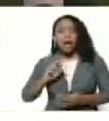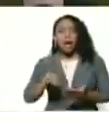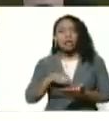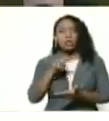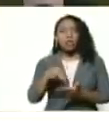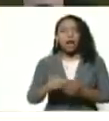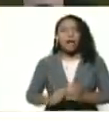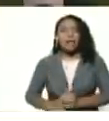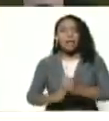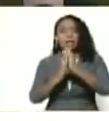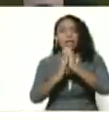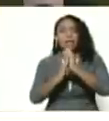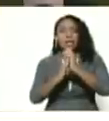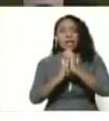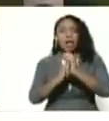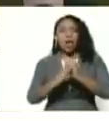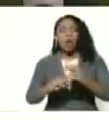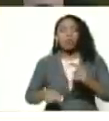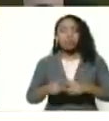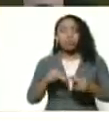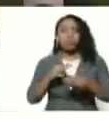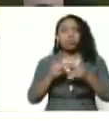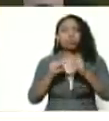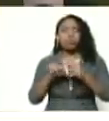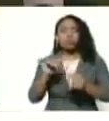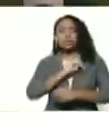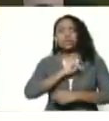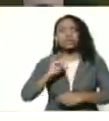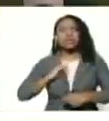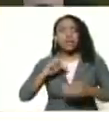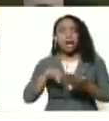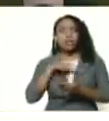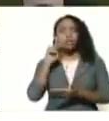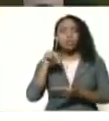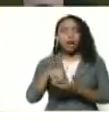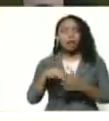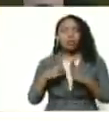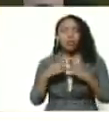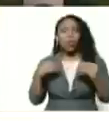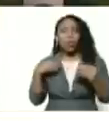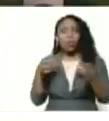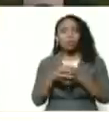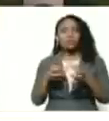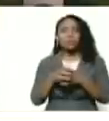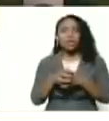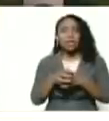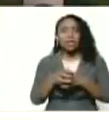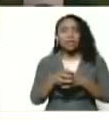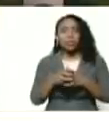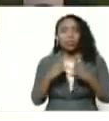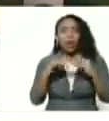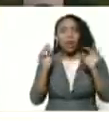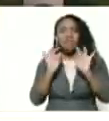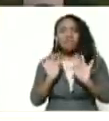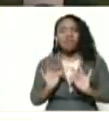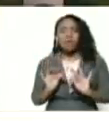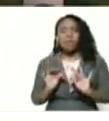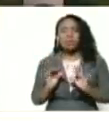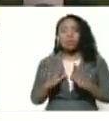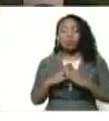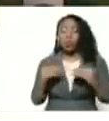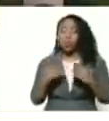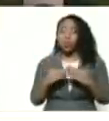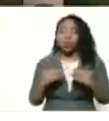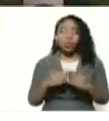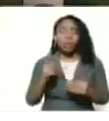líder constructor de la identidad nacional en todas sus manifestaciones y diversidad, en toda su majestuosidad